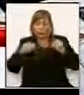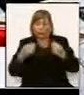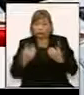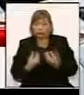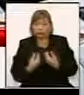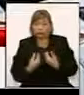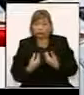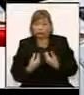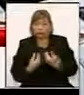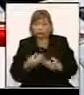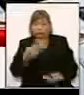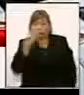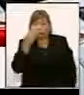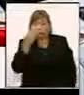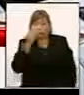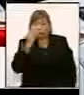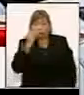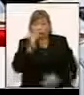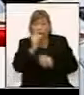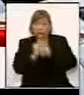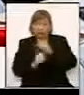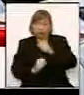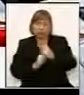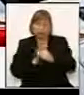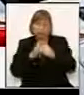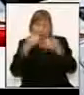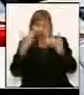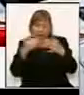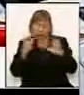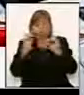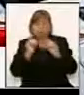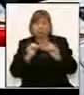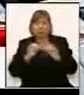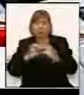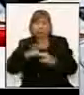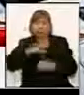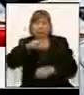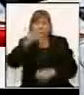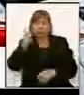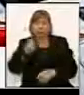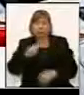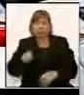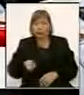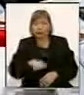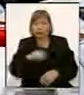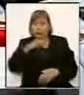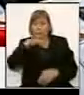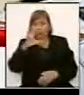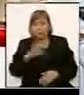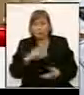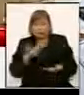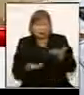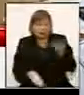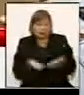tiene 40 años, ya estaba definido para un trébol. Lo que acá de